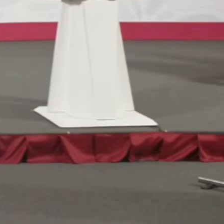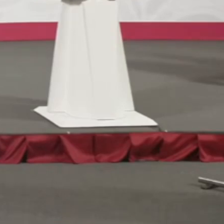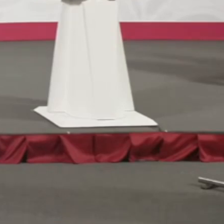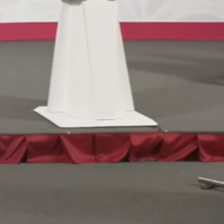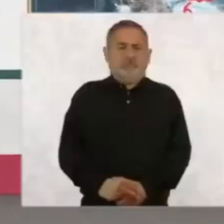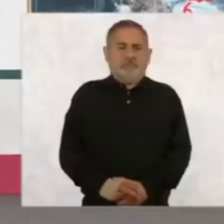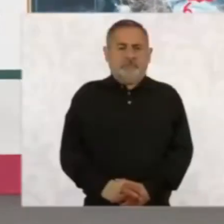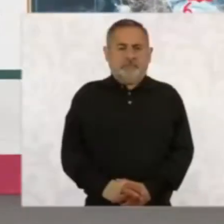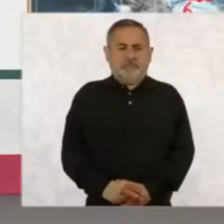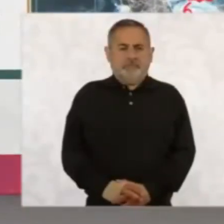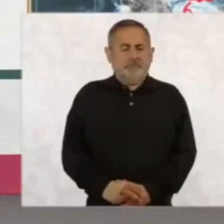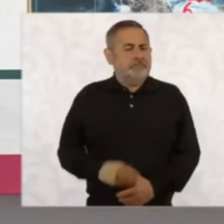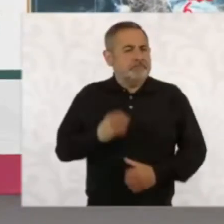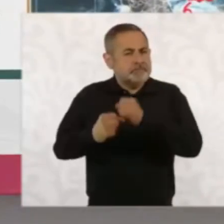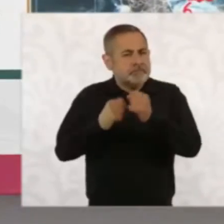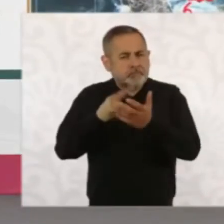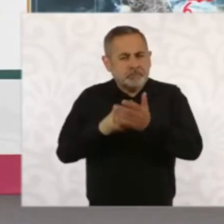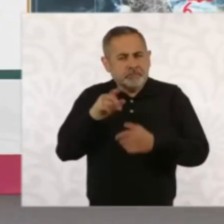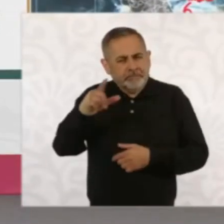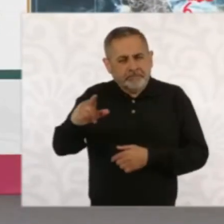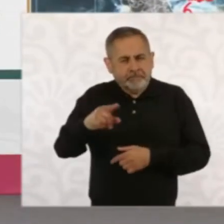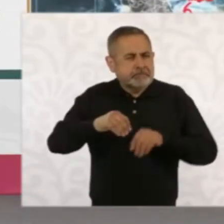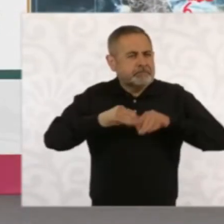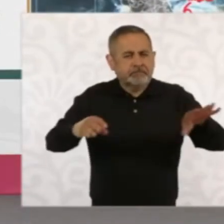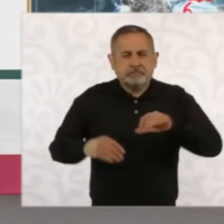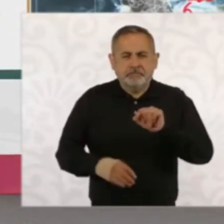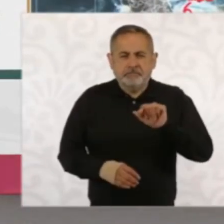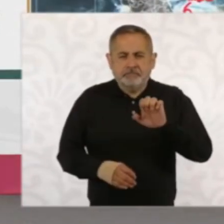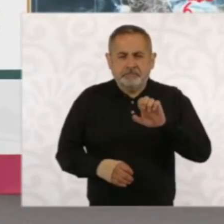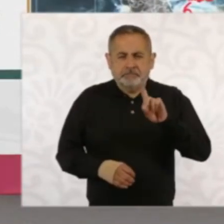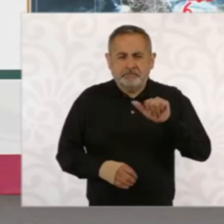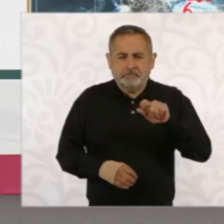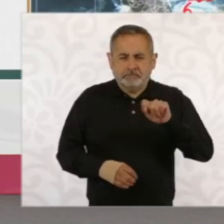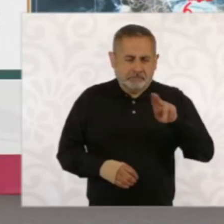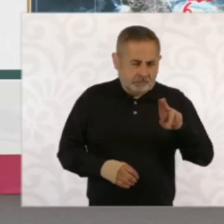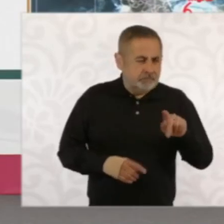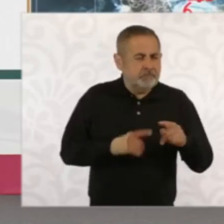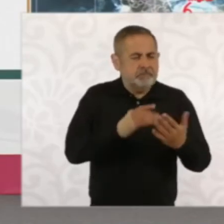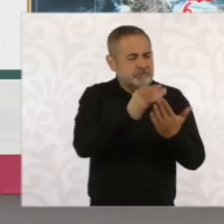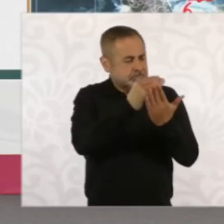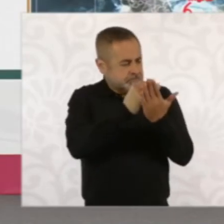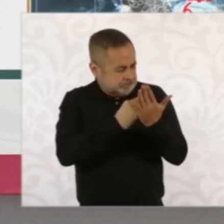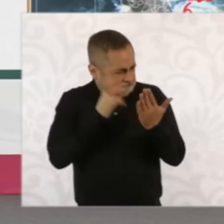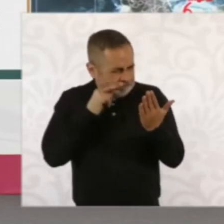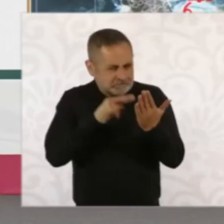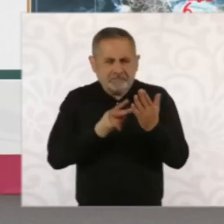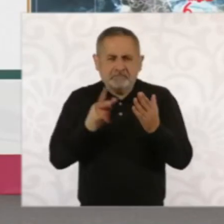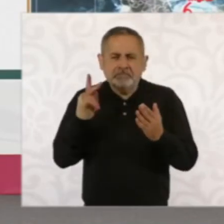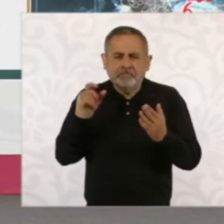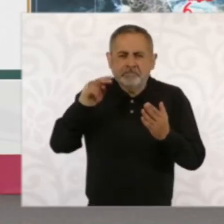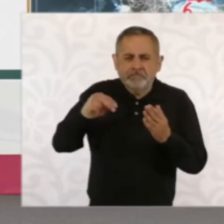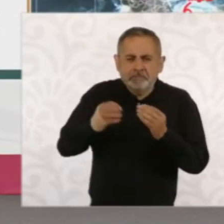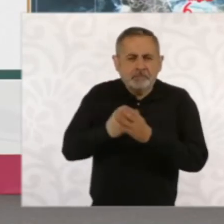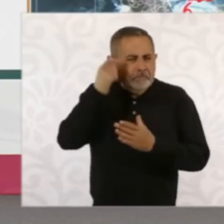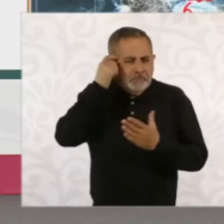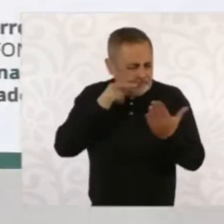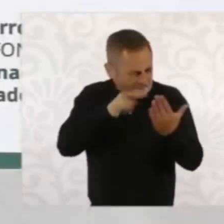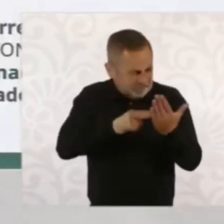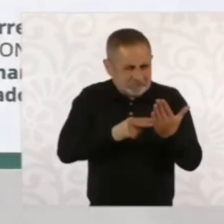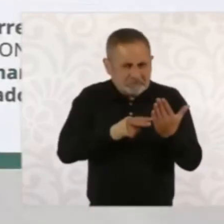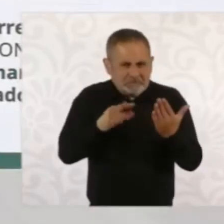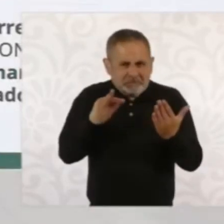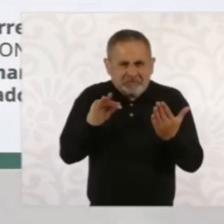SEDATU. Y luego también en programa Plan Nuevo Guerrero contempló un presupuesto de 40,000 millones de pesos, de los cuales el